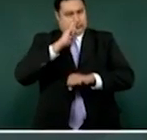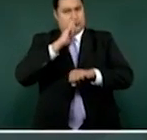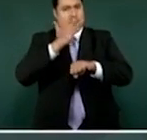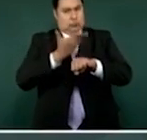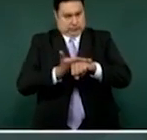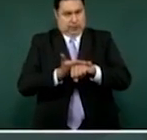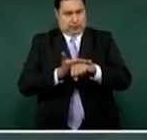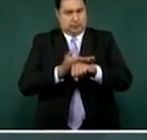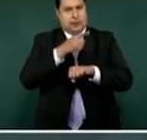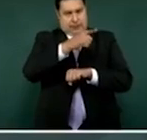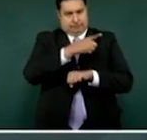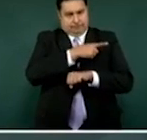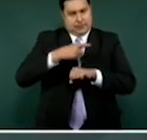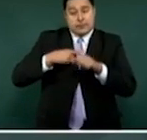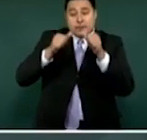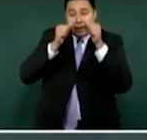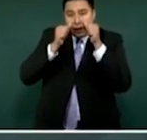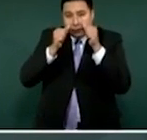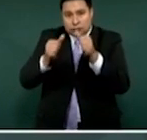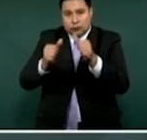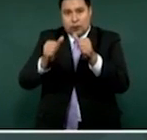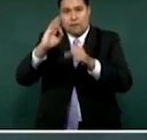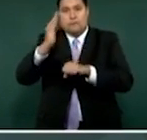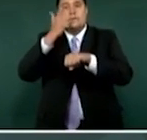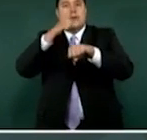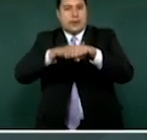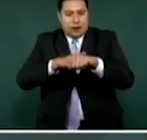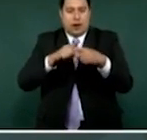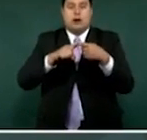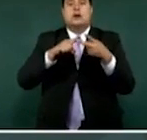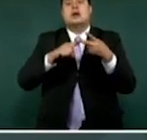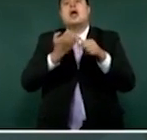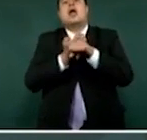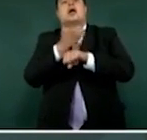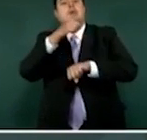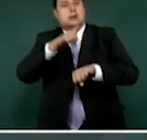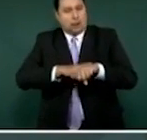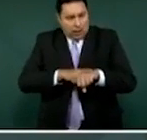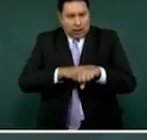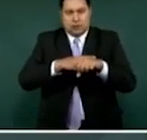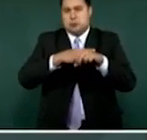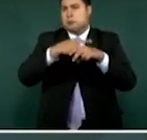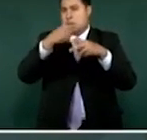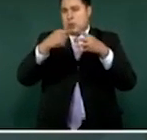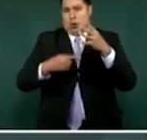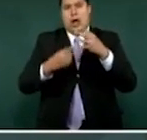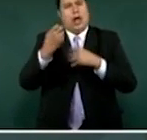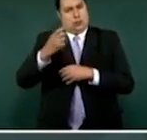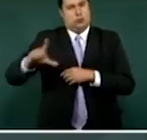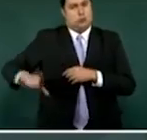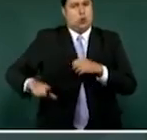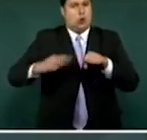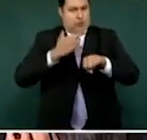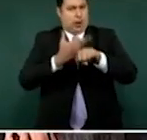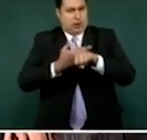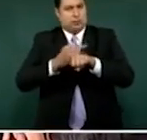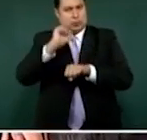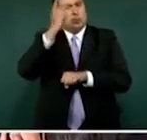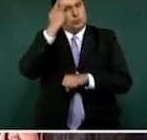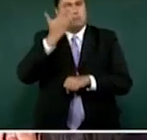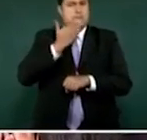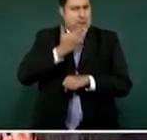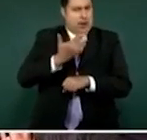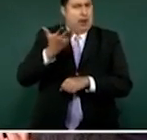la administración pública federal o estatal. Y esto es lo que está haciendo el gobernador en San Luis